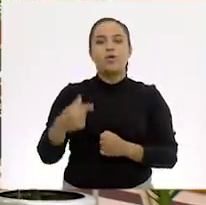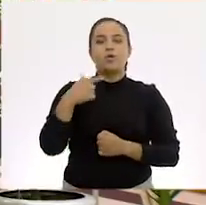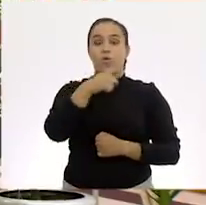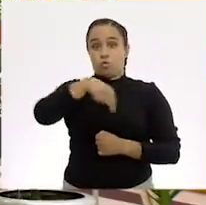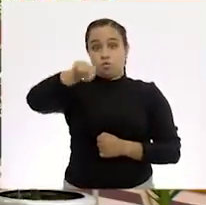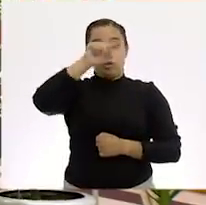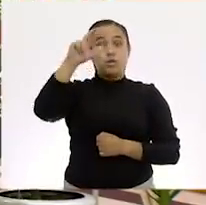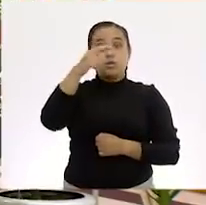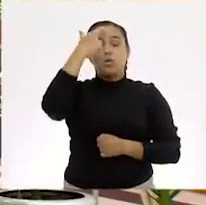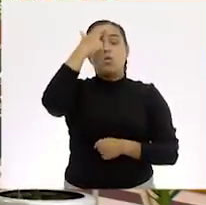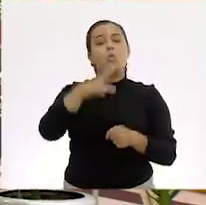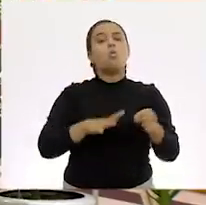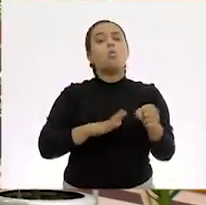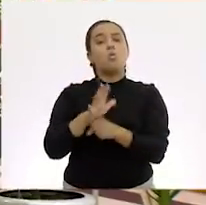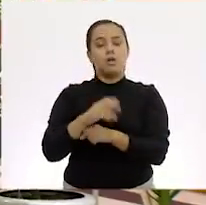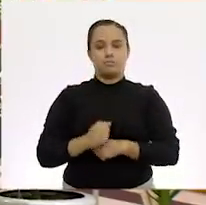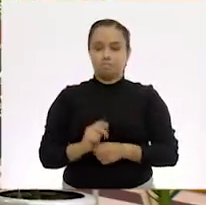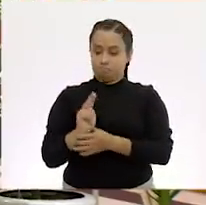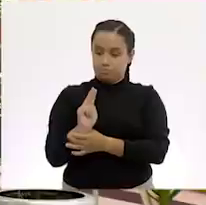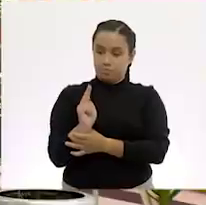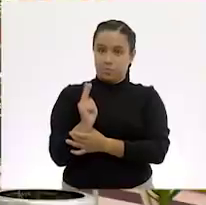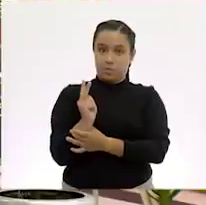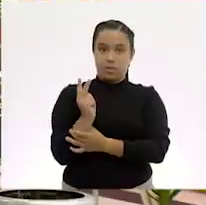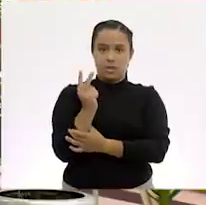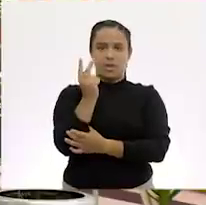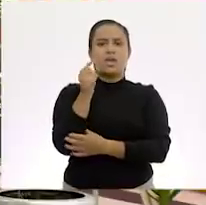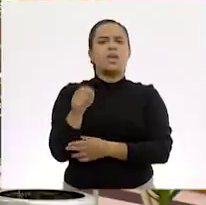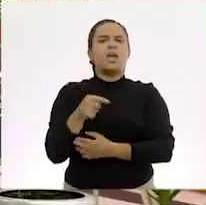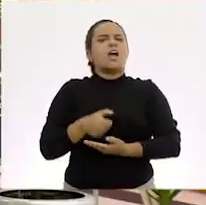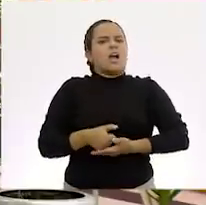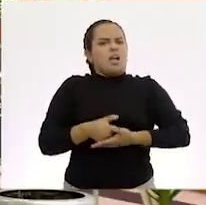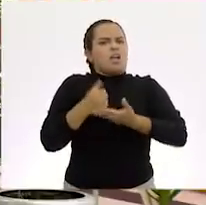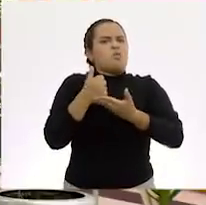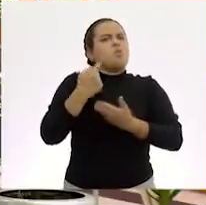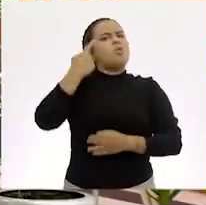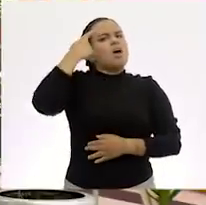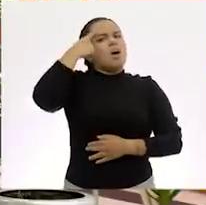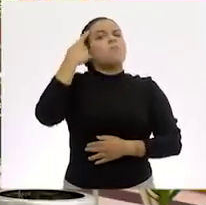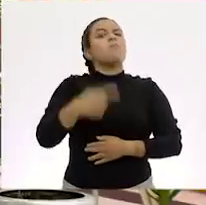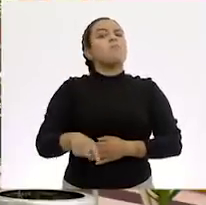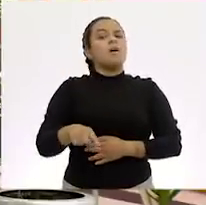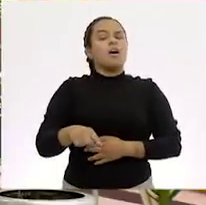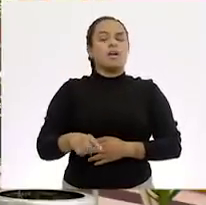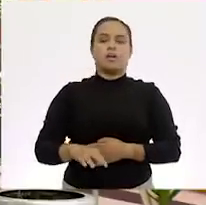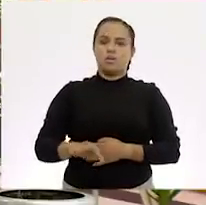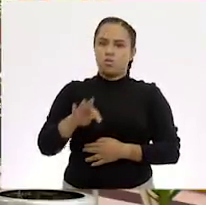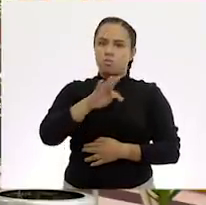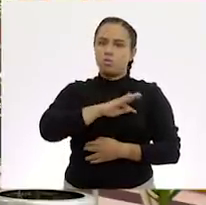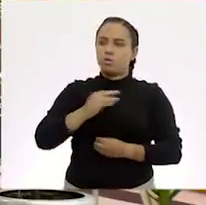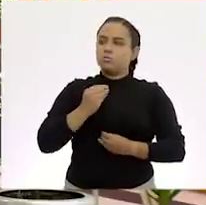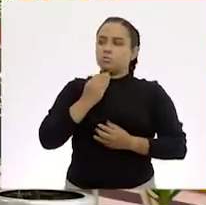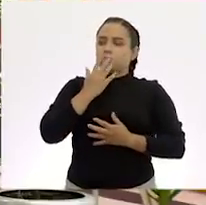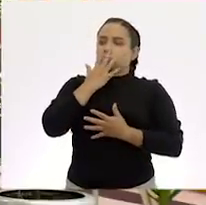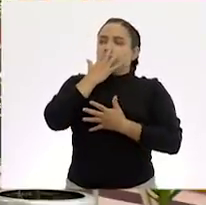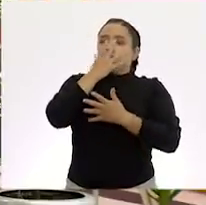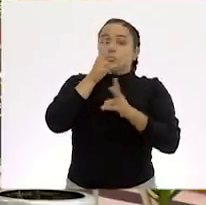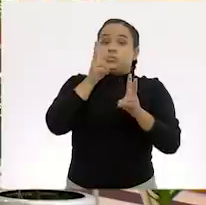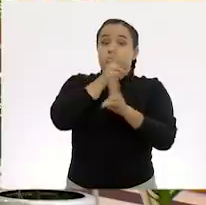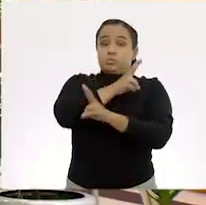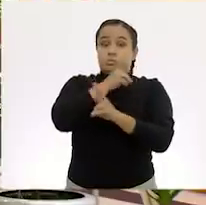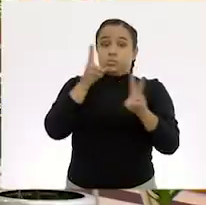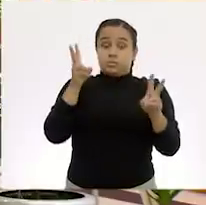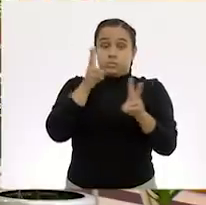que recordáramos es que las plantas nos ayudan a obtener ese oxígeno que